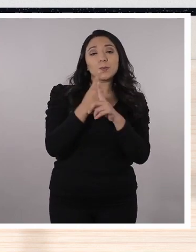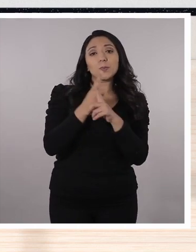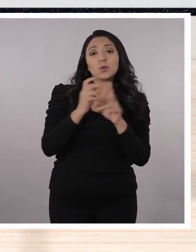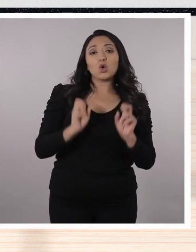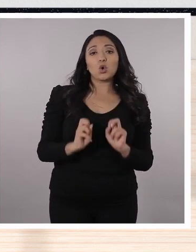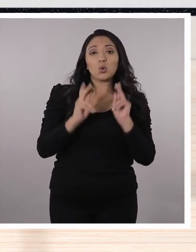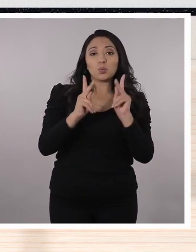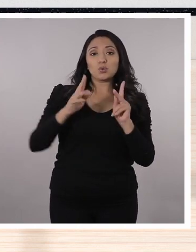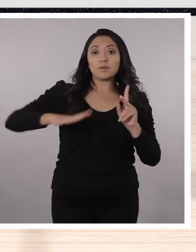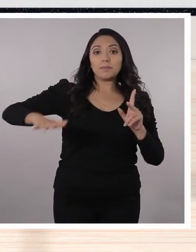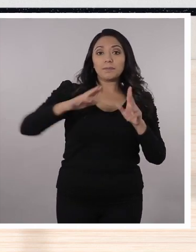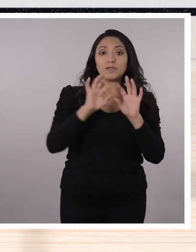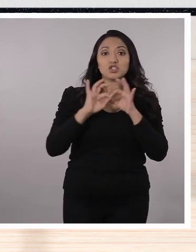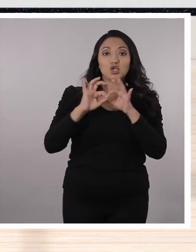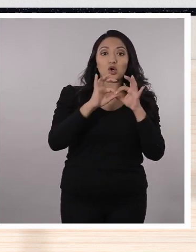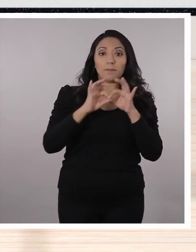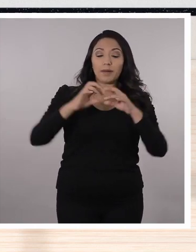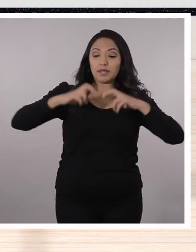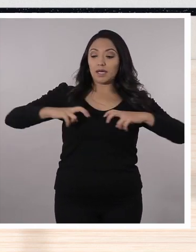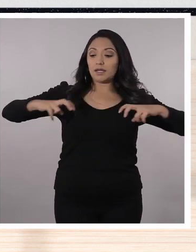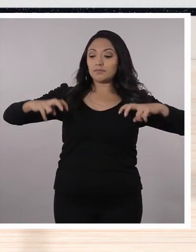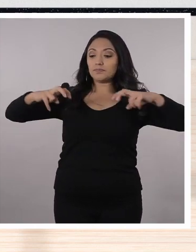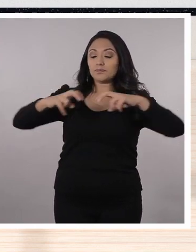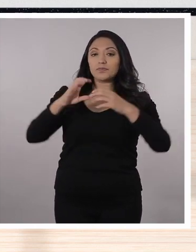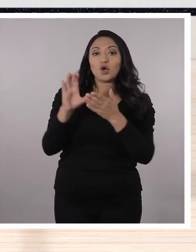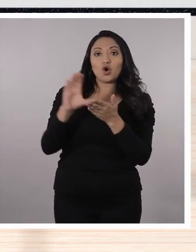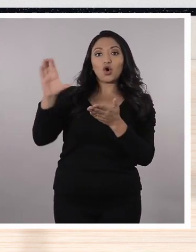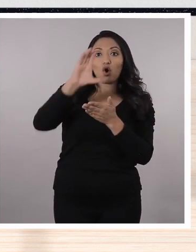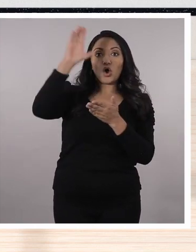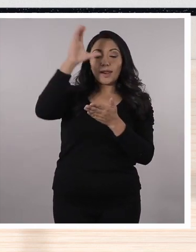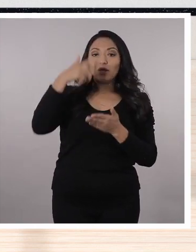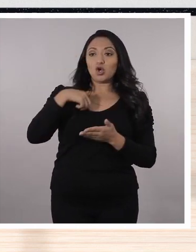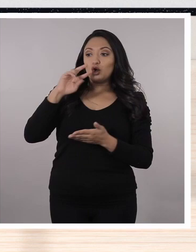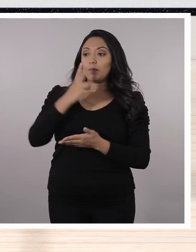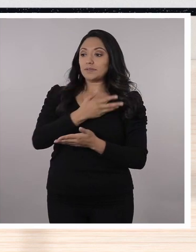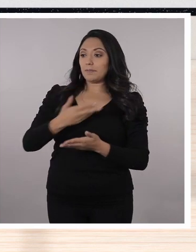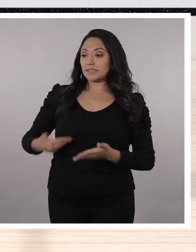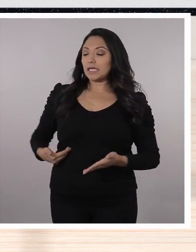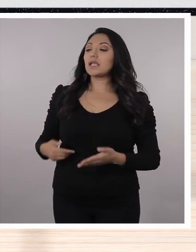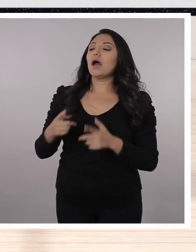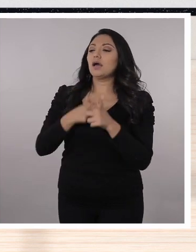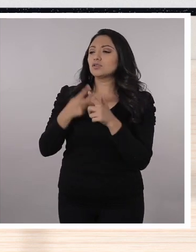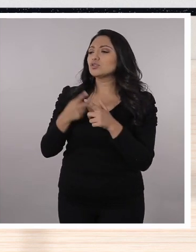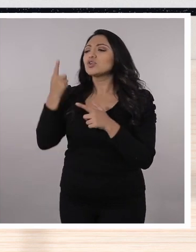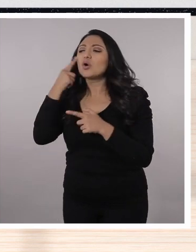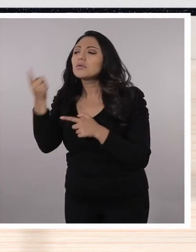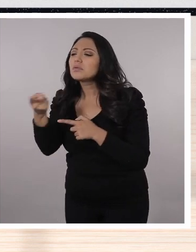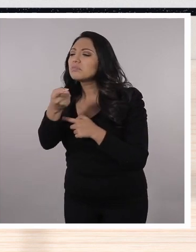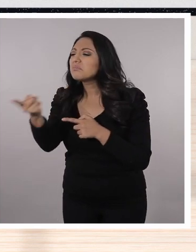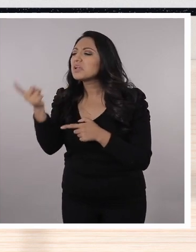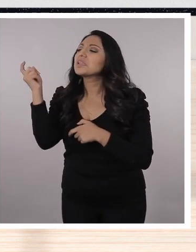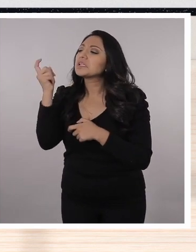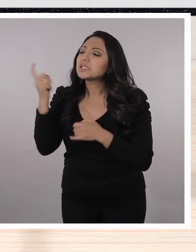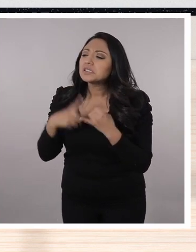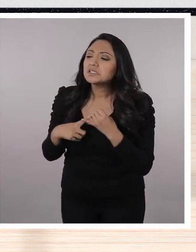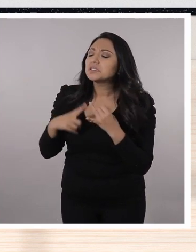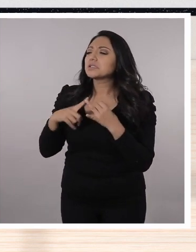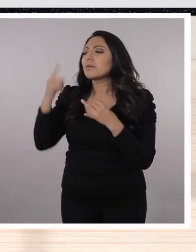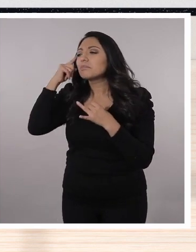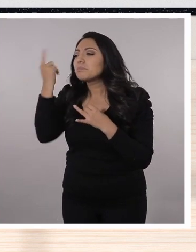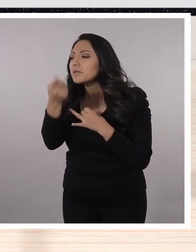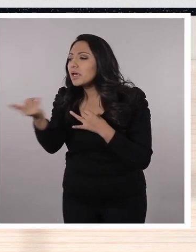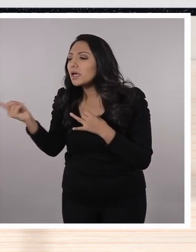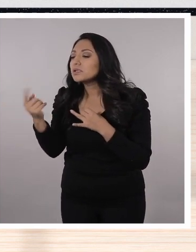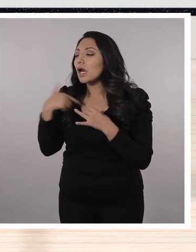la oportunidad de reunirme con mis compañeras del colegio y saber qué es lo que pensaban, qué es lo que necesitaban, qué es lo que